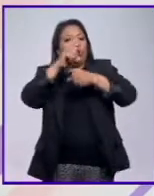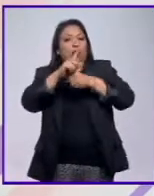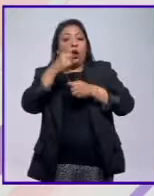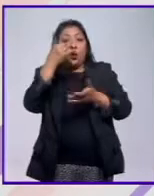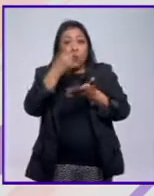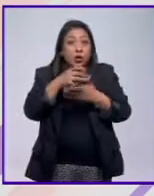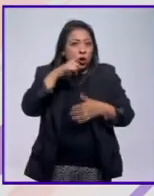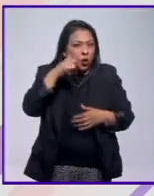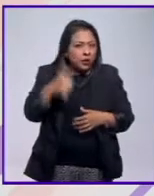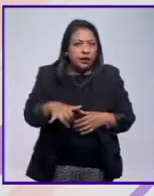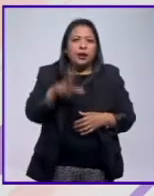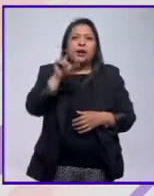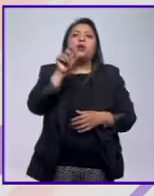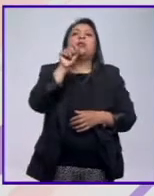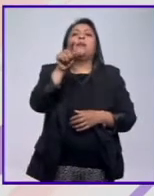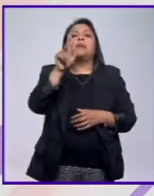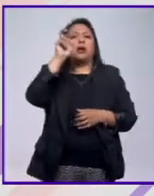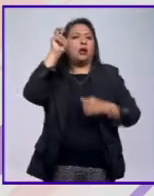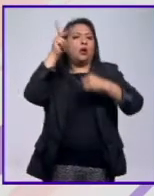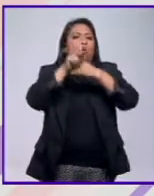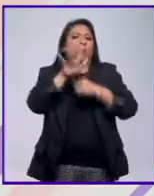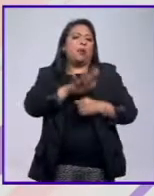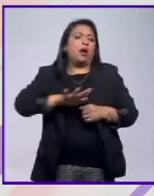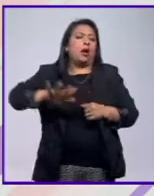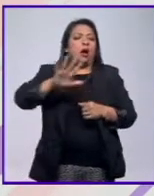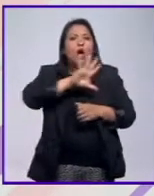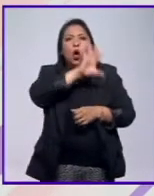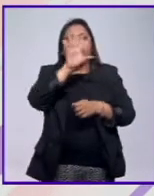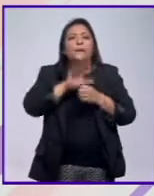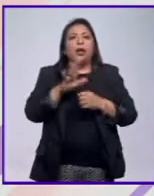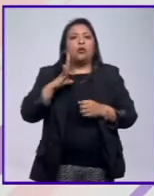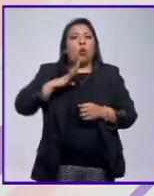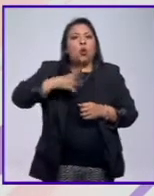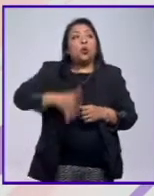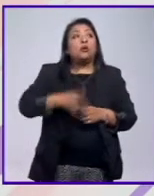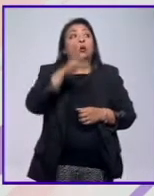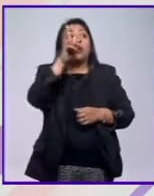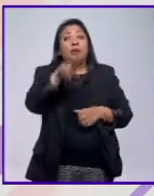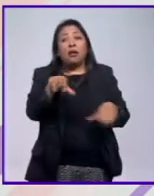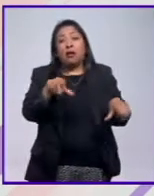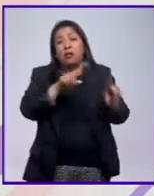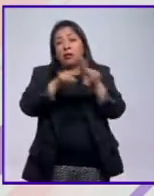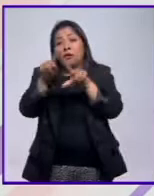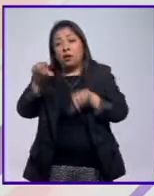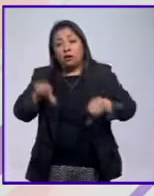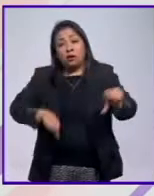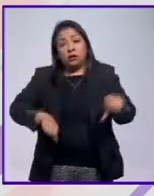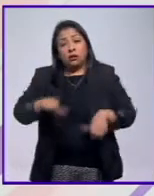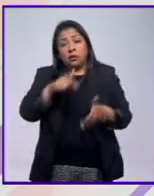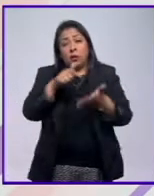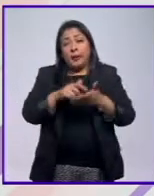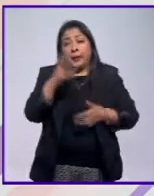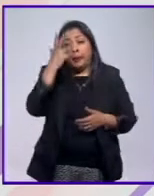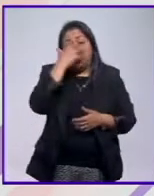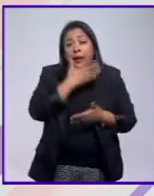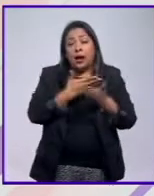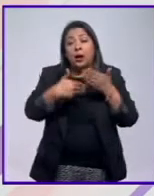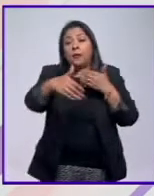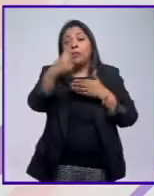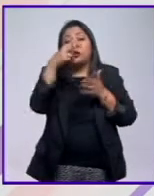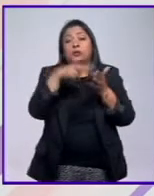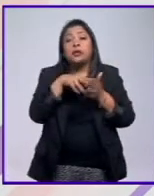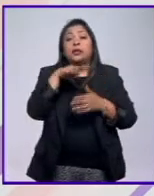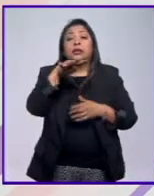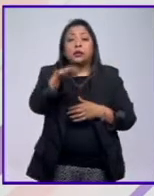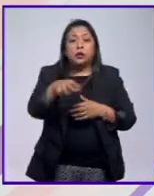para Italia, sino para toda Europa. Un lugar fascinante que seguro tiene muchas actividades preparadas para este 2019 a propósito de